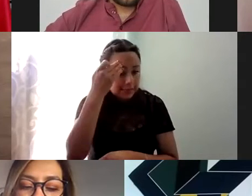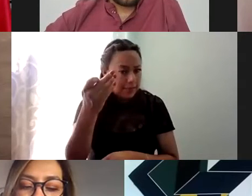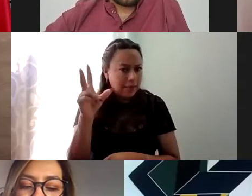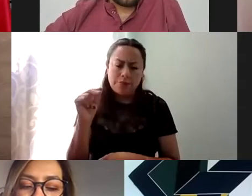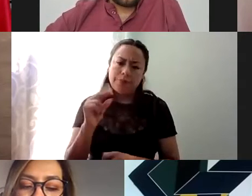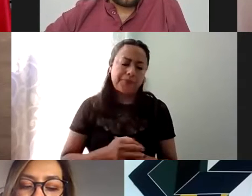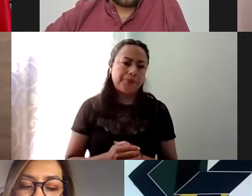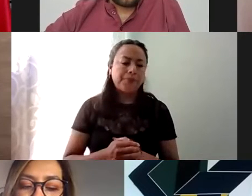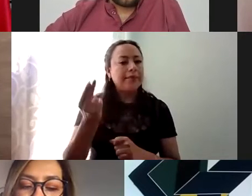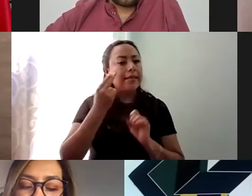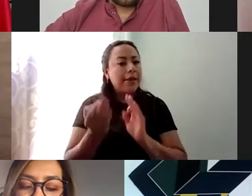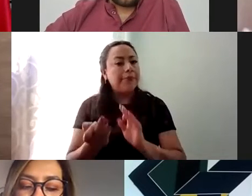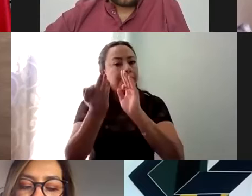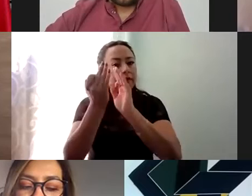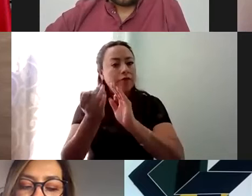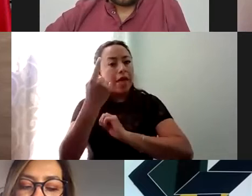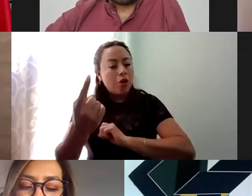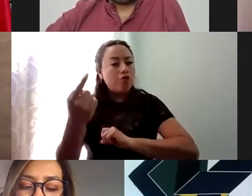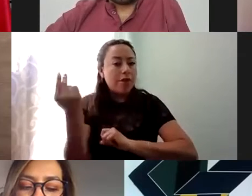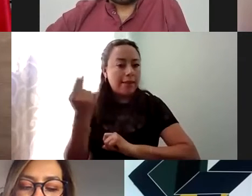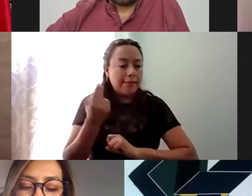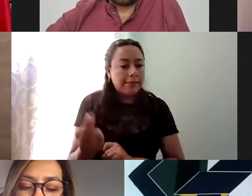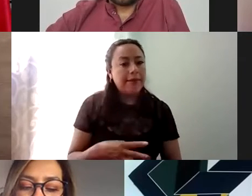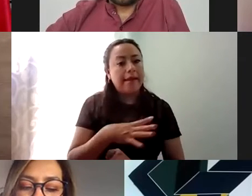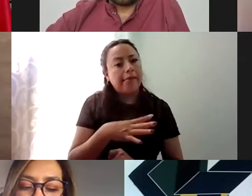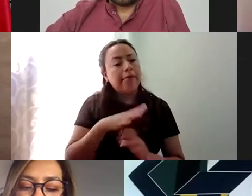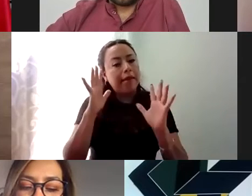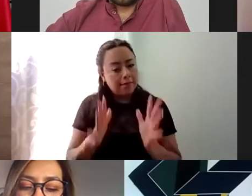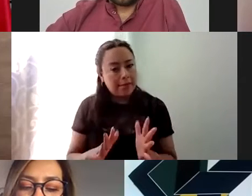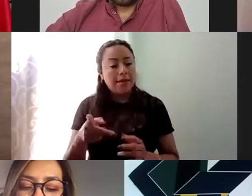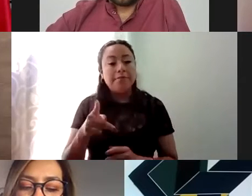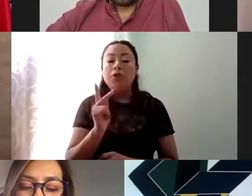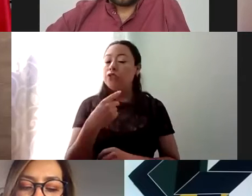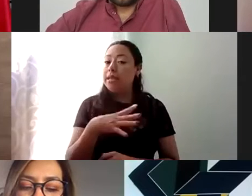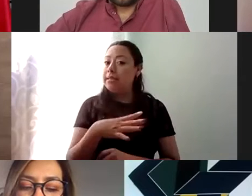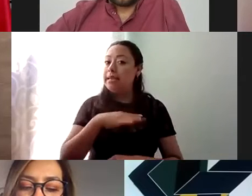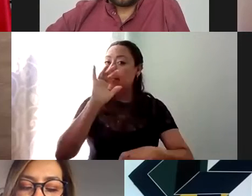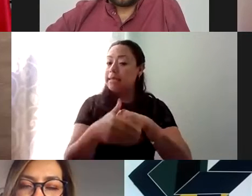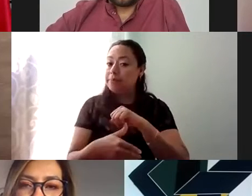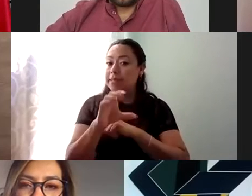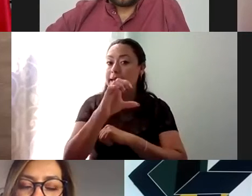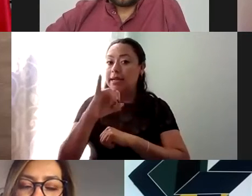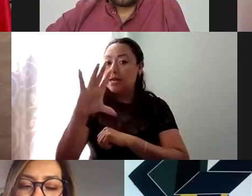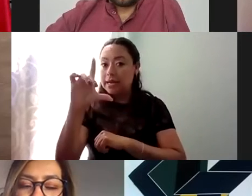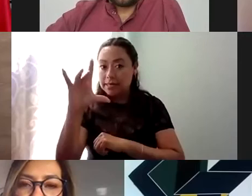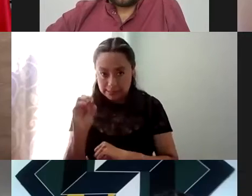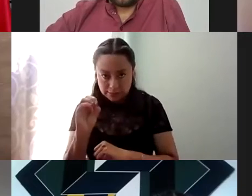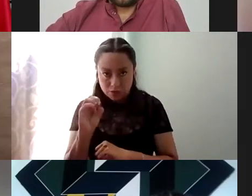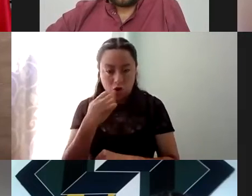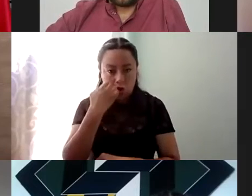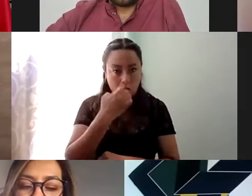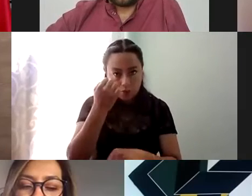frente a una necesidad que estaba ya, pero que se tenía que concluir también el ciclo escolar y que, bueno, dijeron,